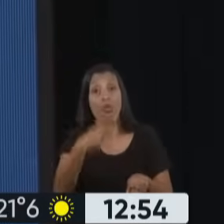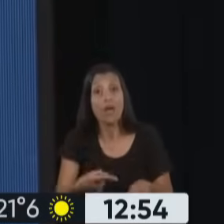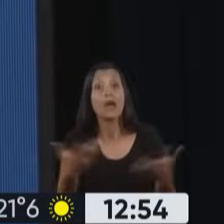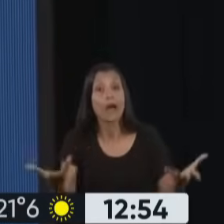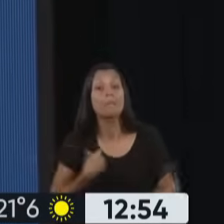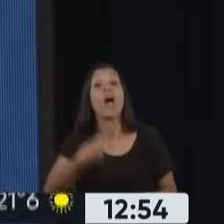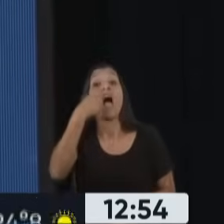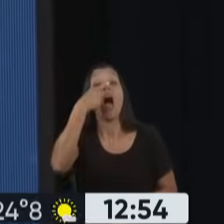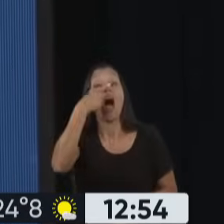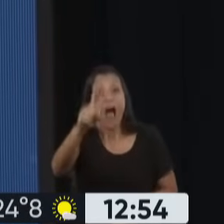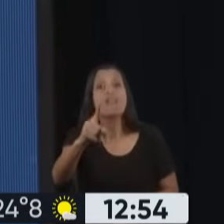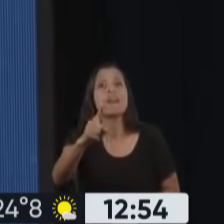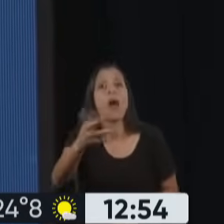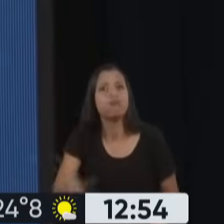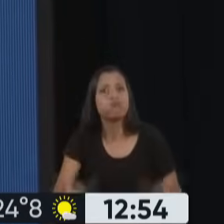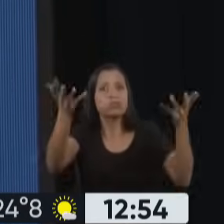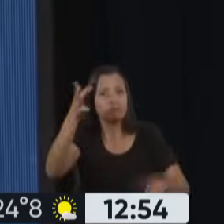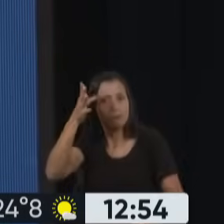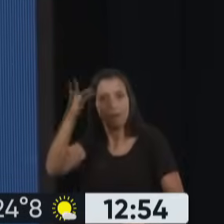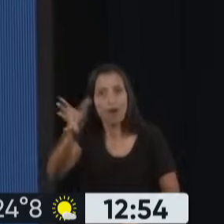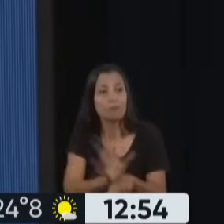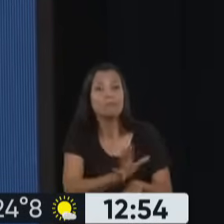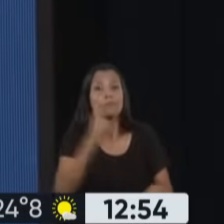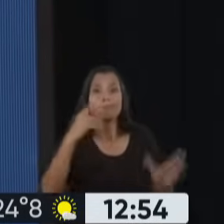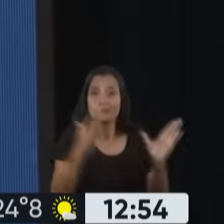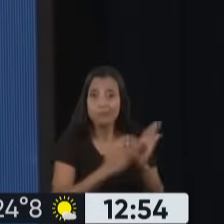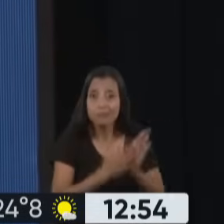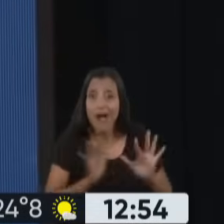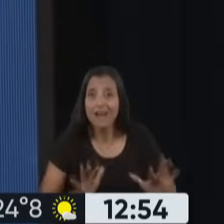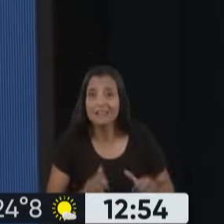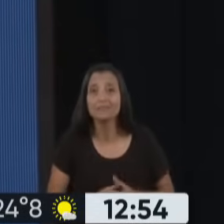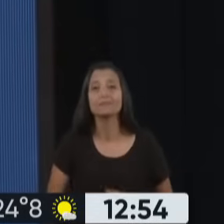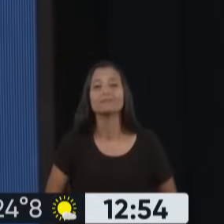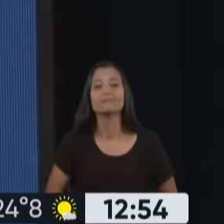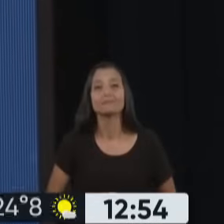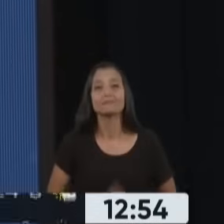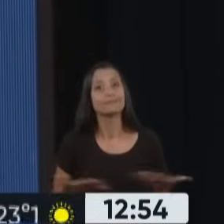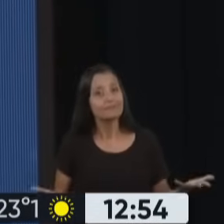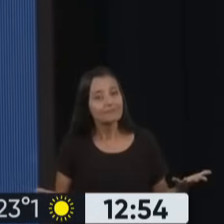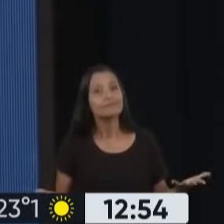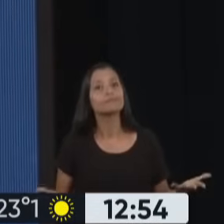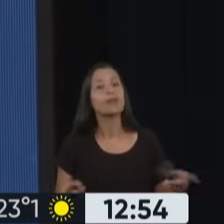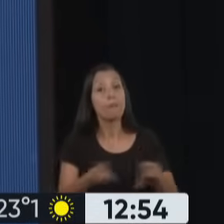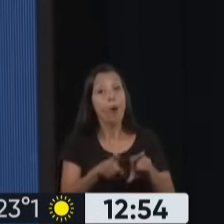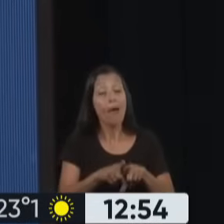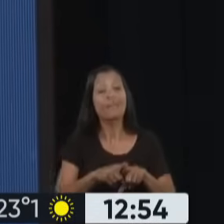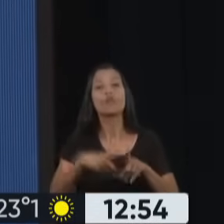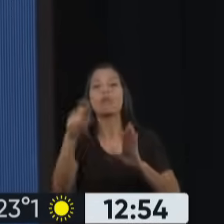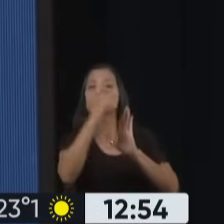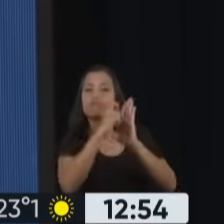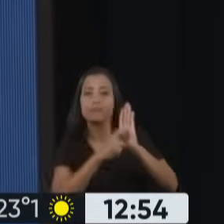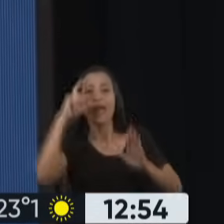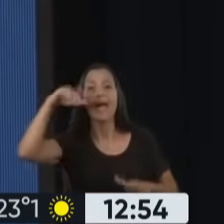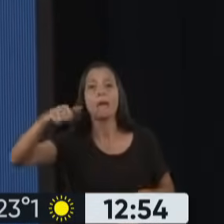teniendo un tilde. Y efectivamente eso es así. Cuando uno toma el EMAE